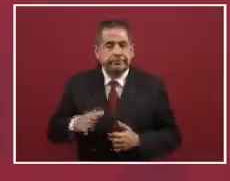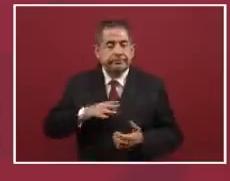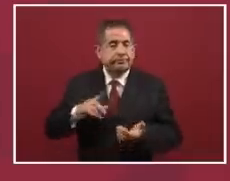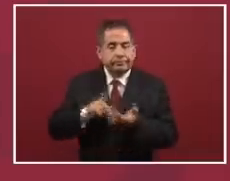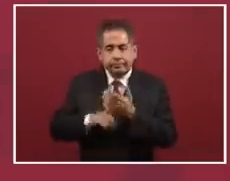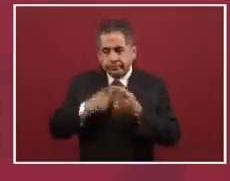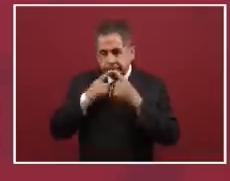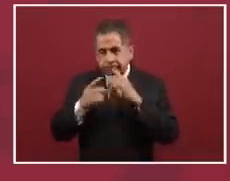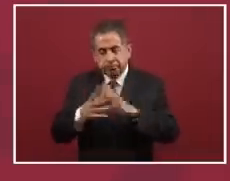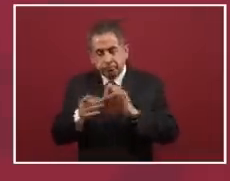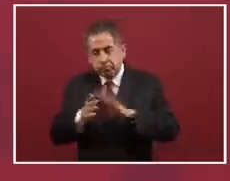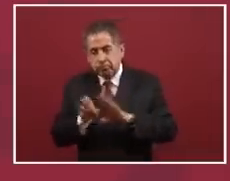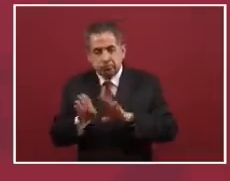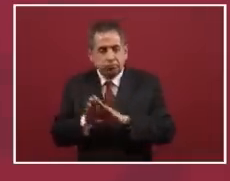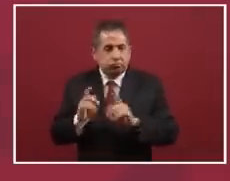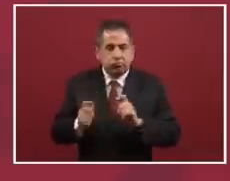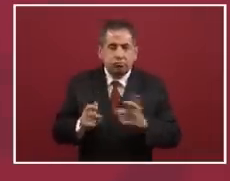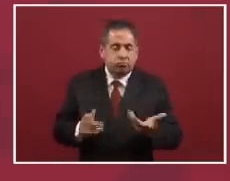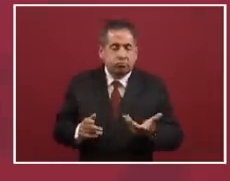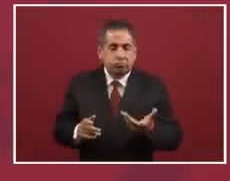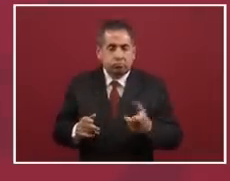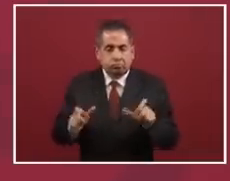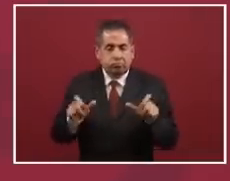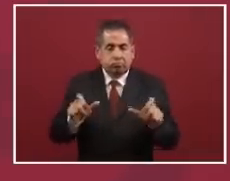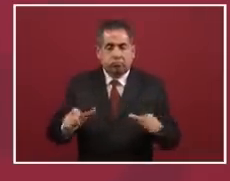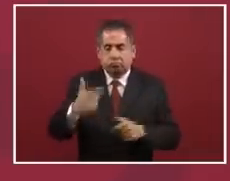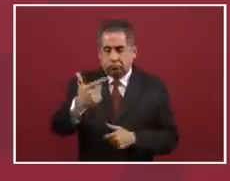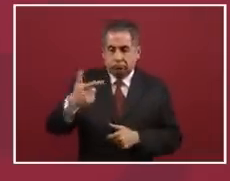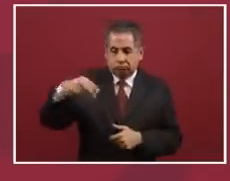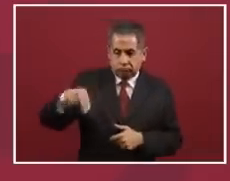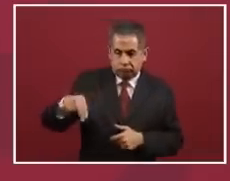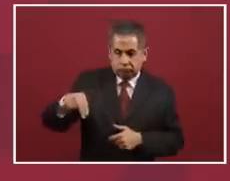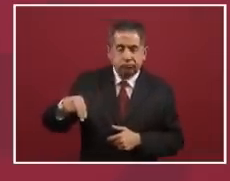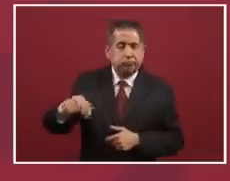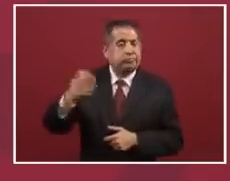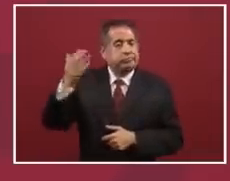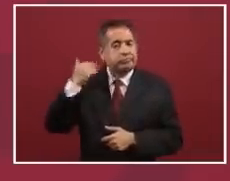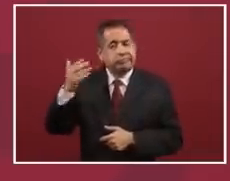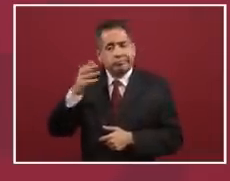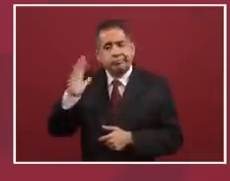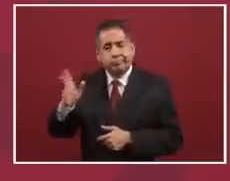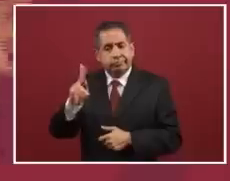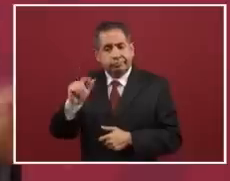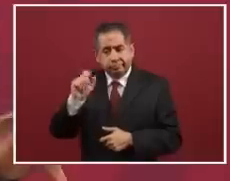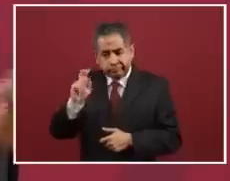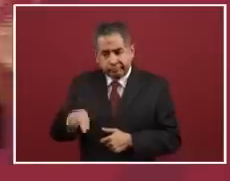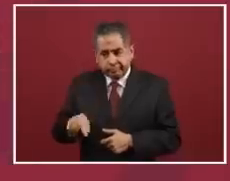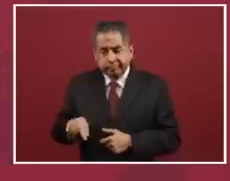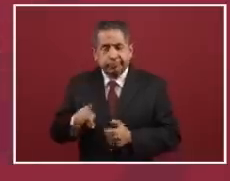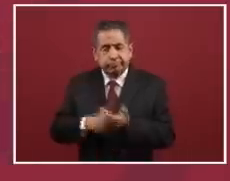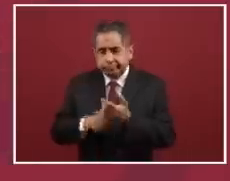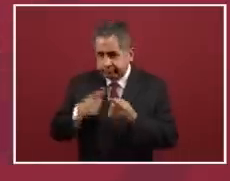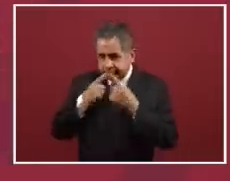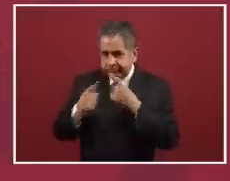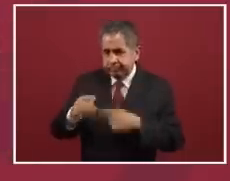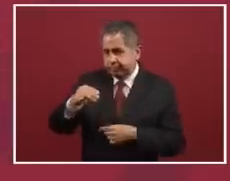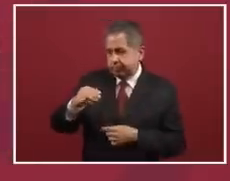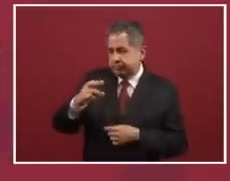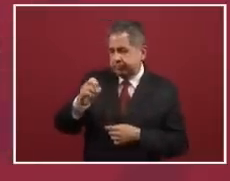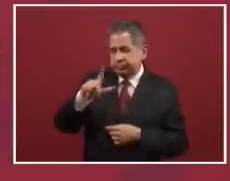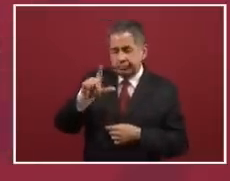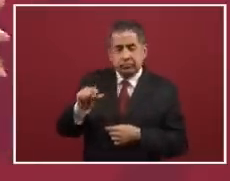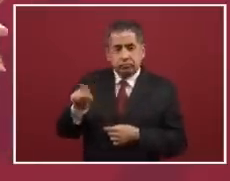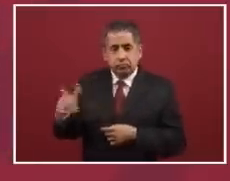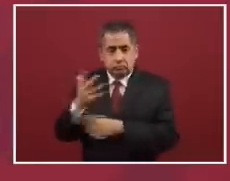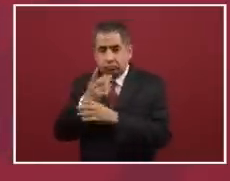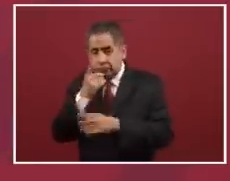hay un desplazamiento de la Guardia Nacional. Ya teníamos el plan, como aquí lo mencionó Marcelo, de desplegar